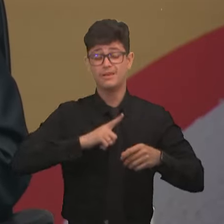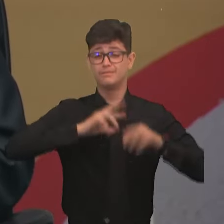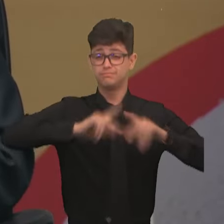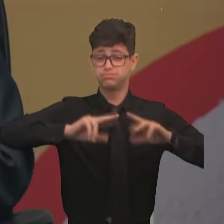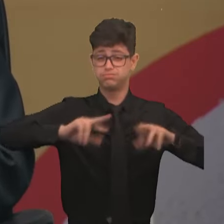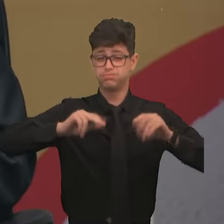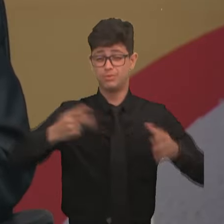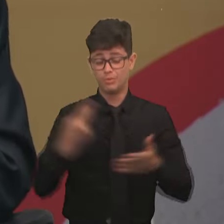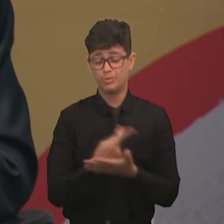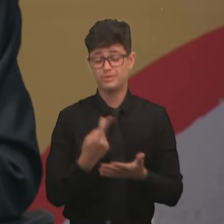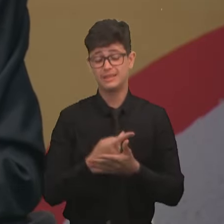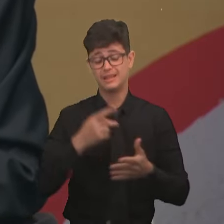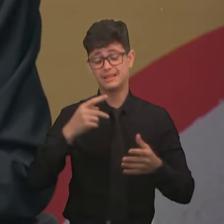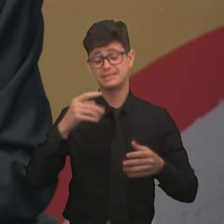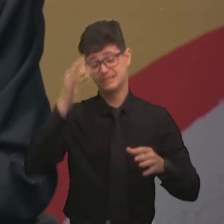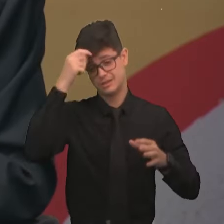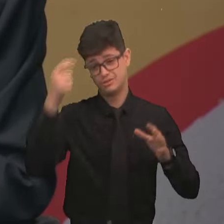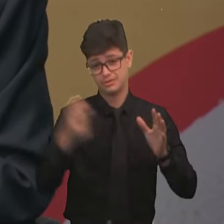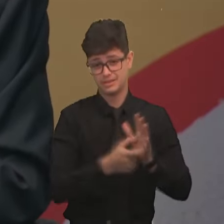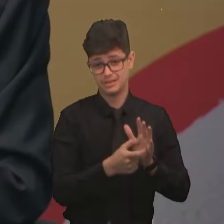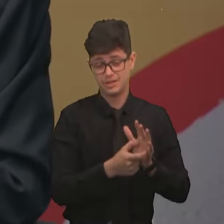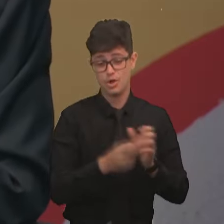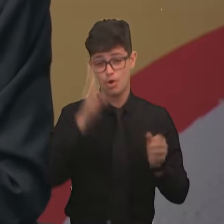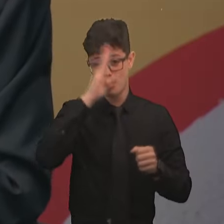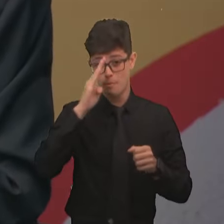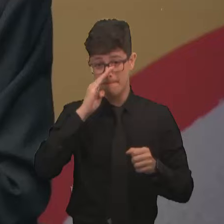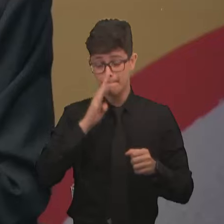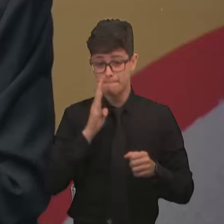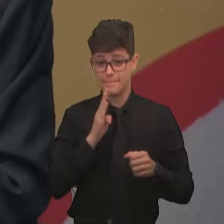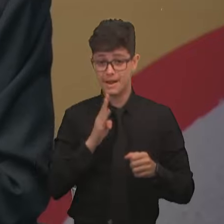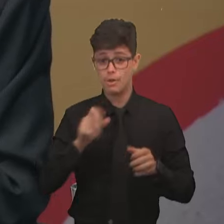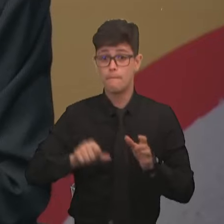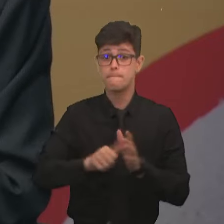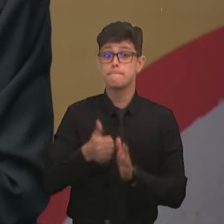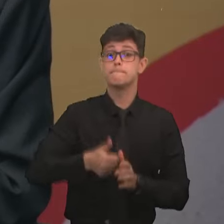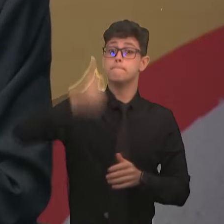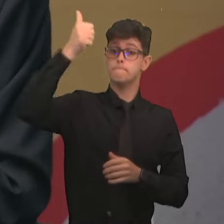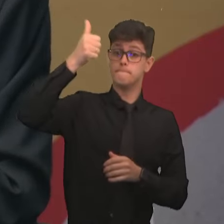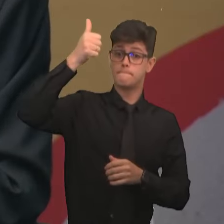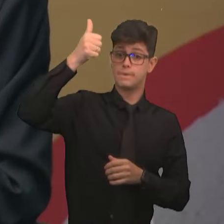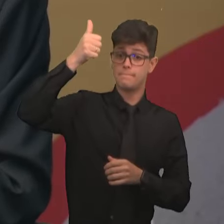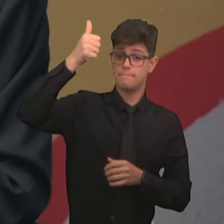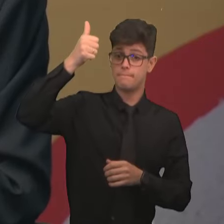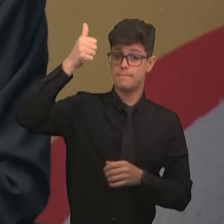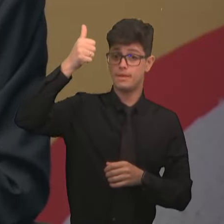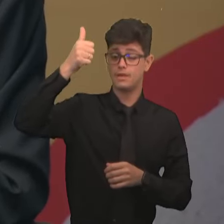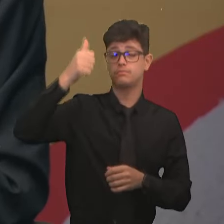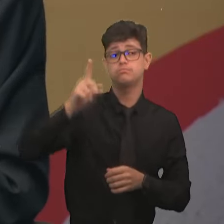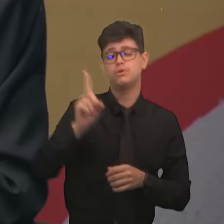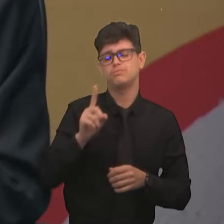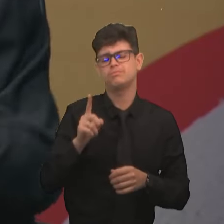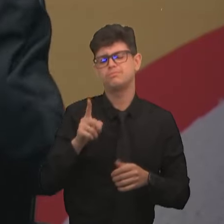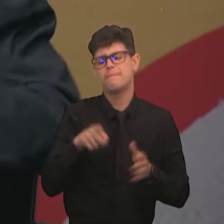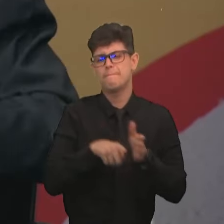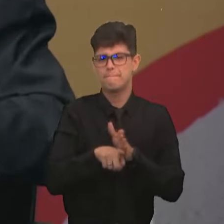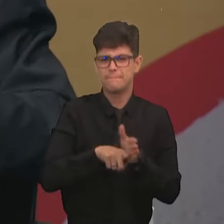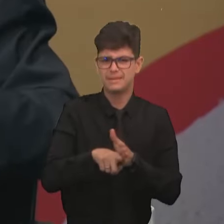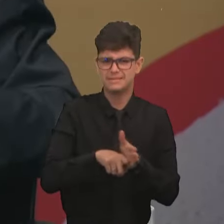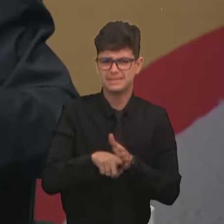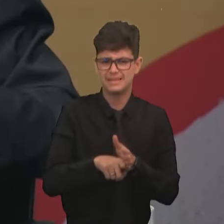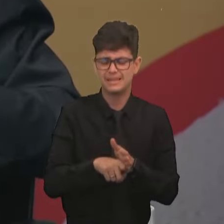están sucediendo con respecto de la inteligencia artificial en todo el mundo. Y Brasil está liderando no solo